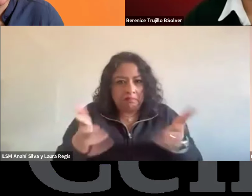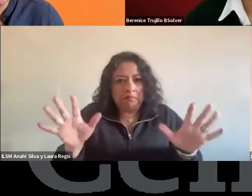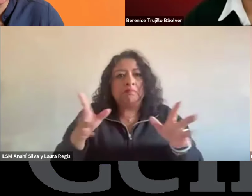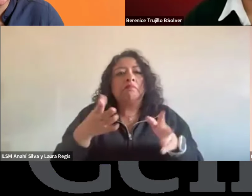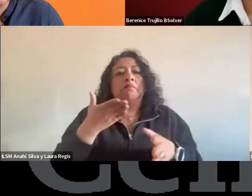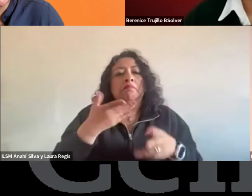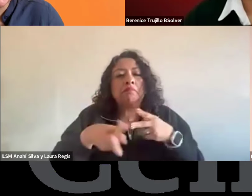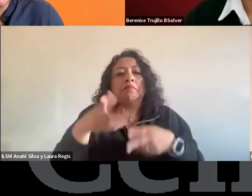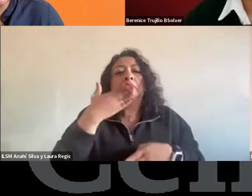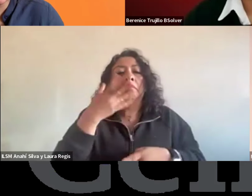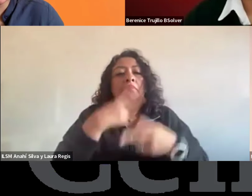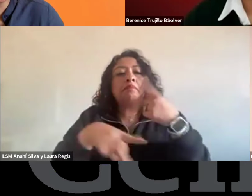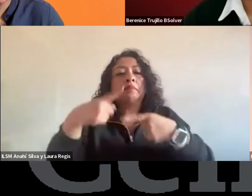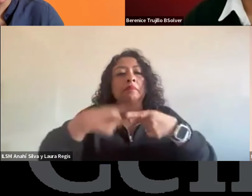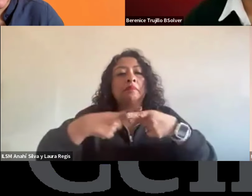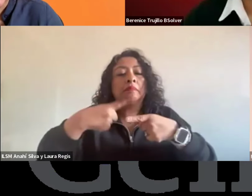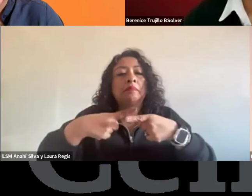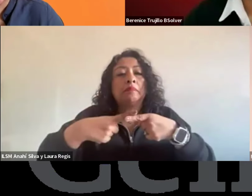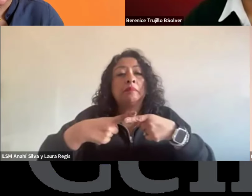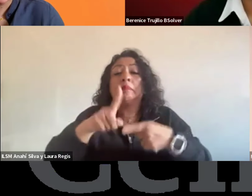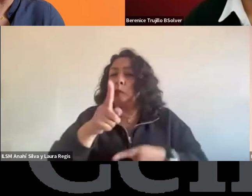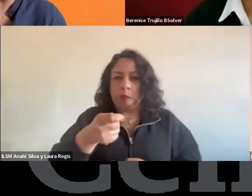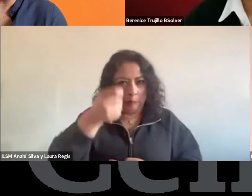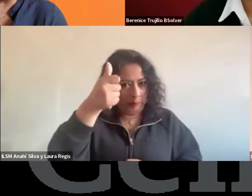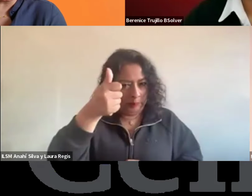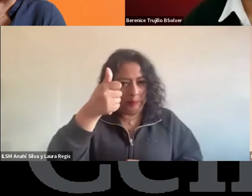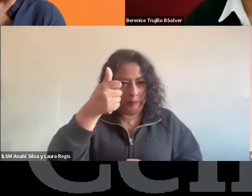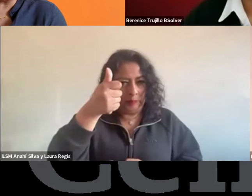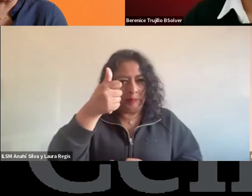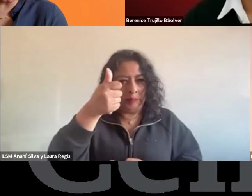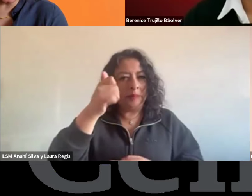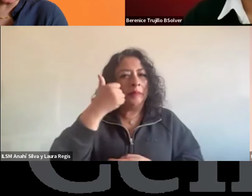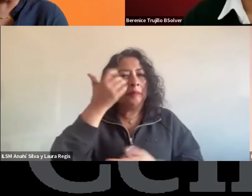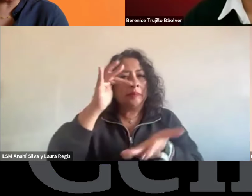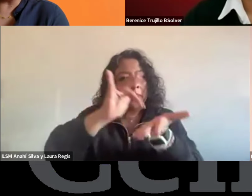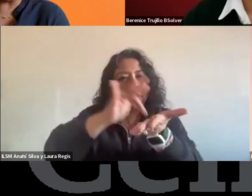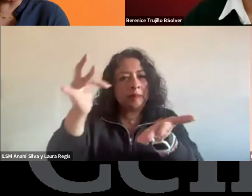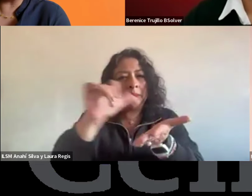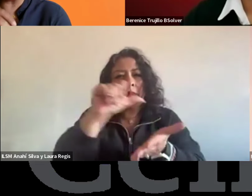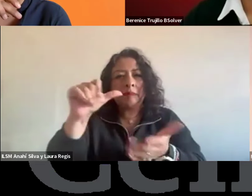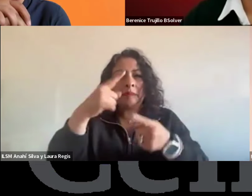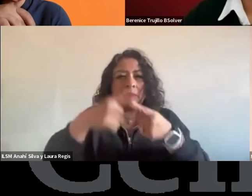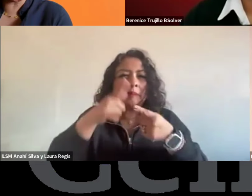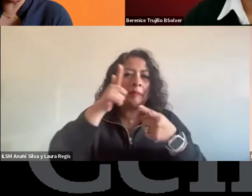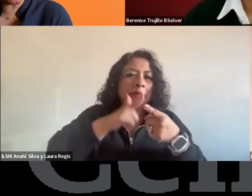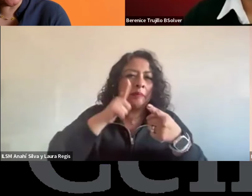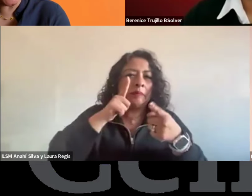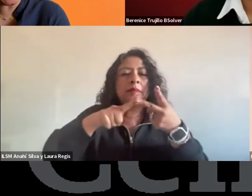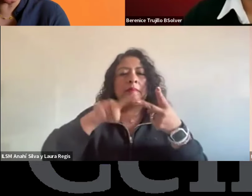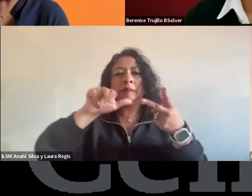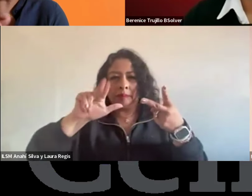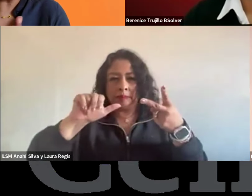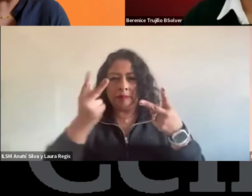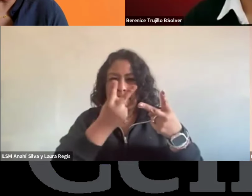darle la bienvenida bueno, antes que nada, agradezco a tanto a Laura Regis como a